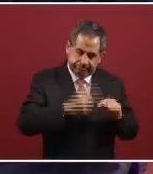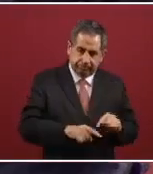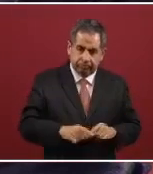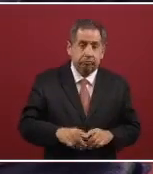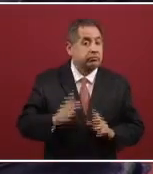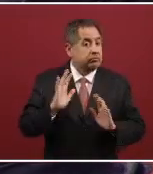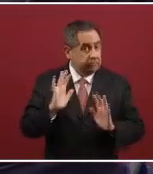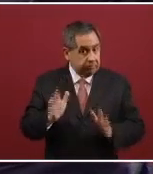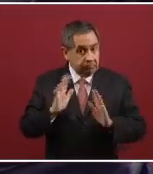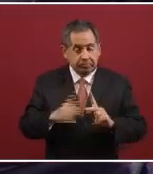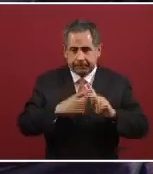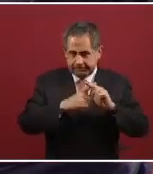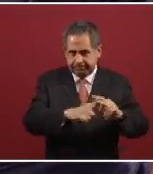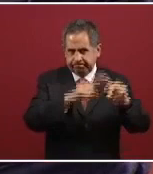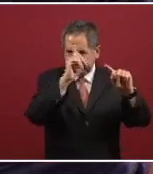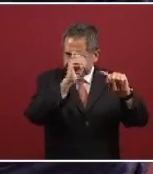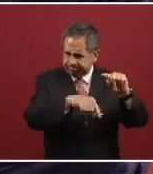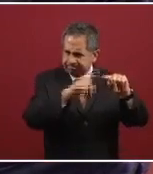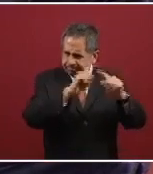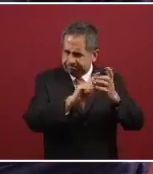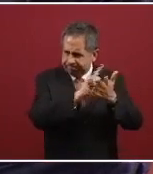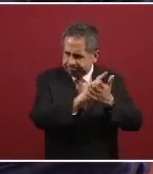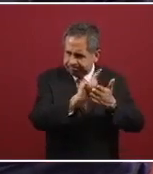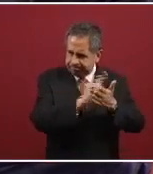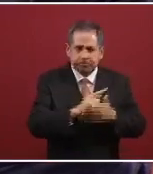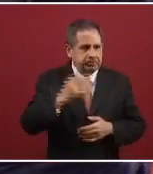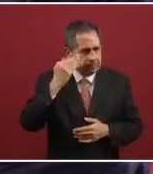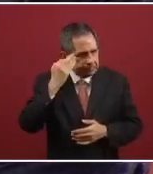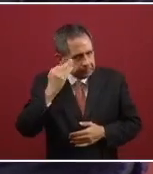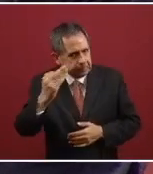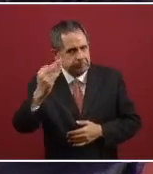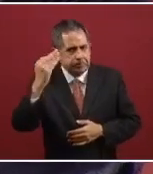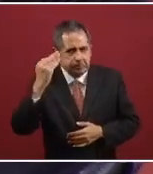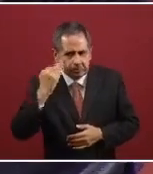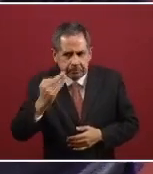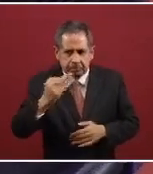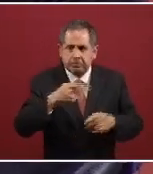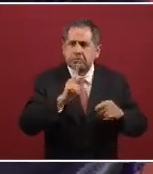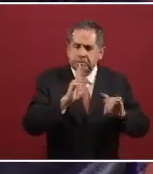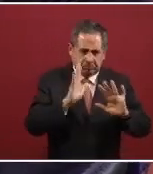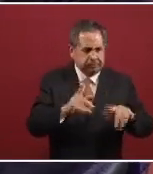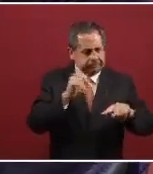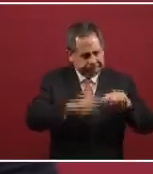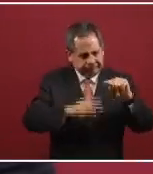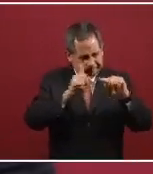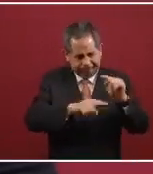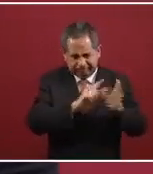estamos limpiando, va a llevar su tiempo, pero